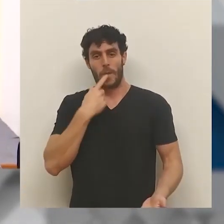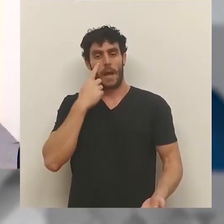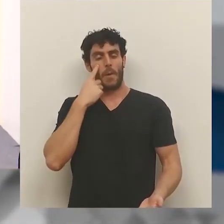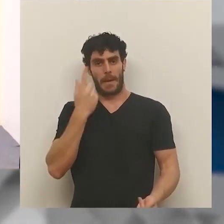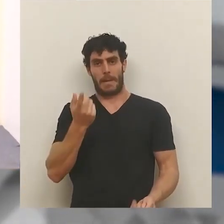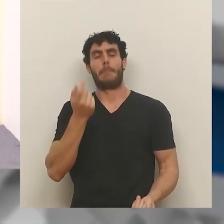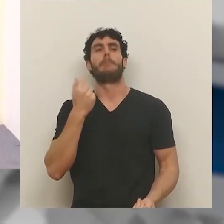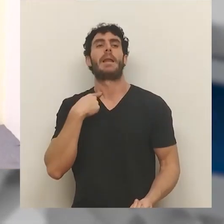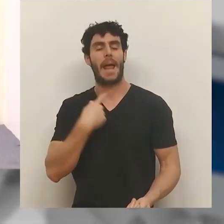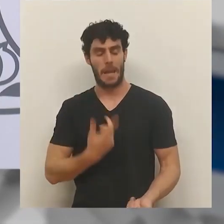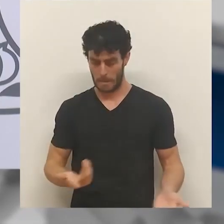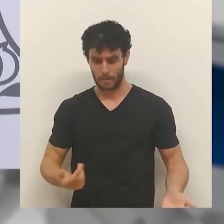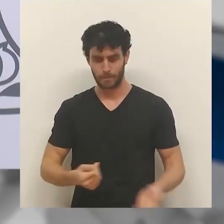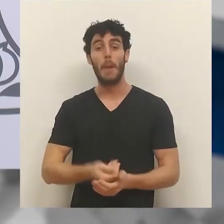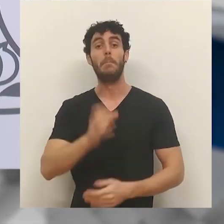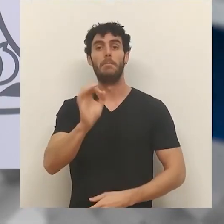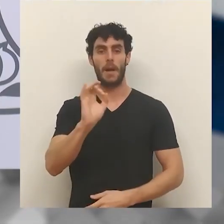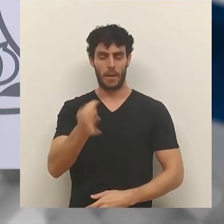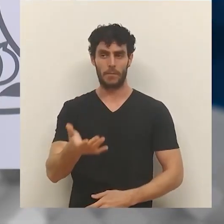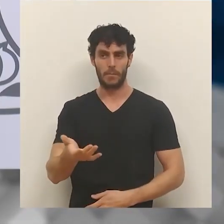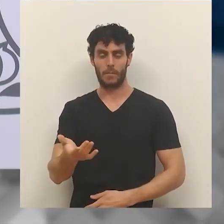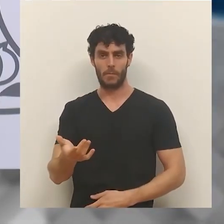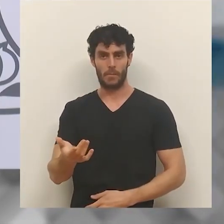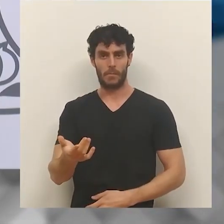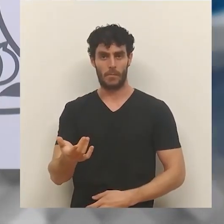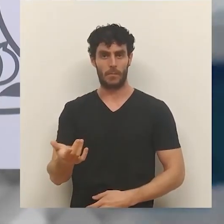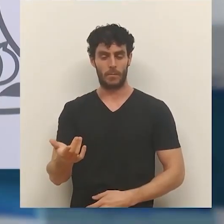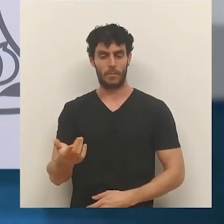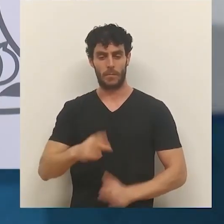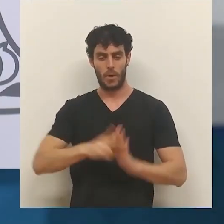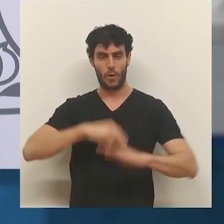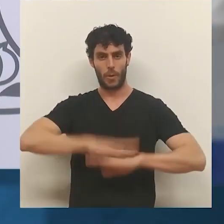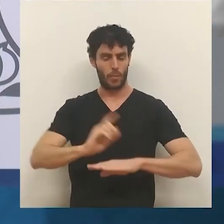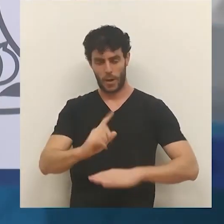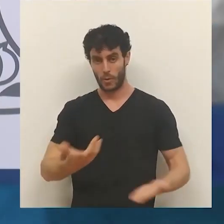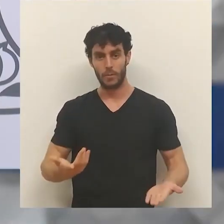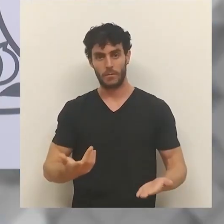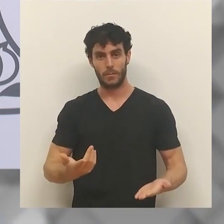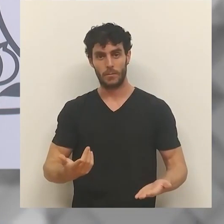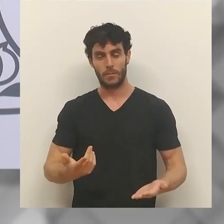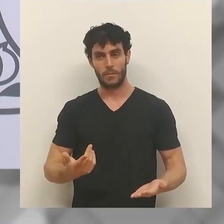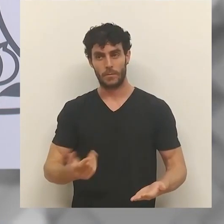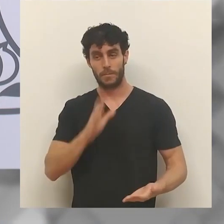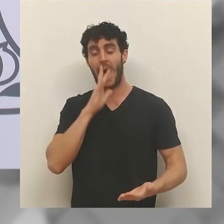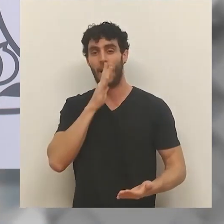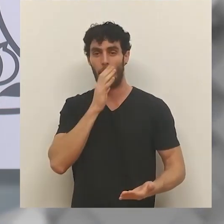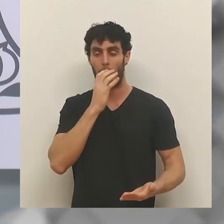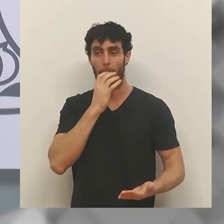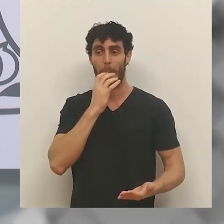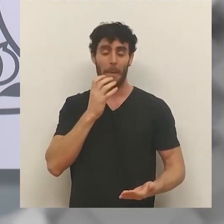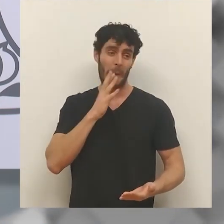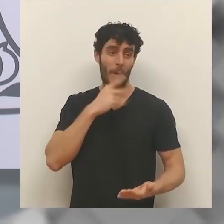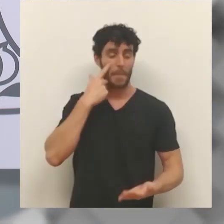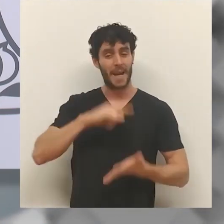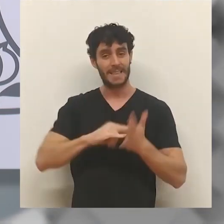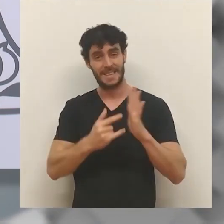Yo no diría que peligra, no vamos a hablar en esos términos. Es cierto que hay un incumplimiento de la norma. Ahora